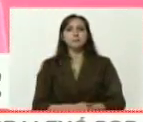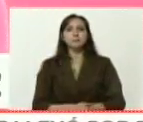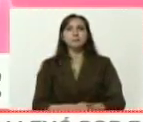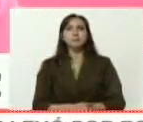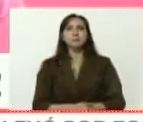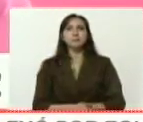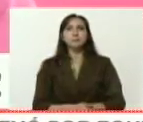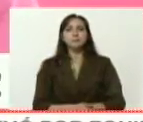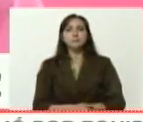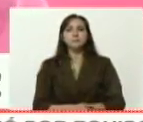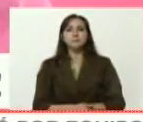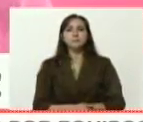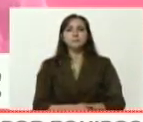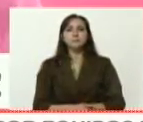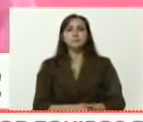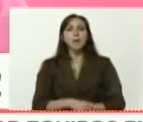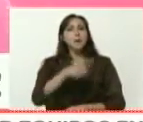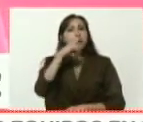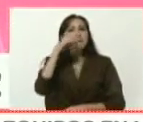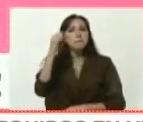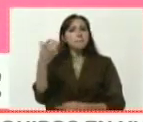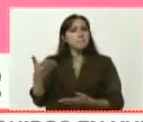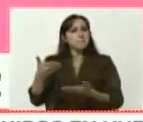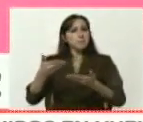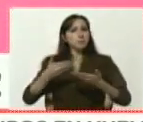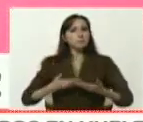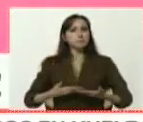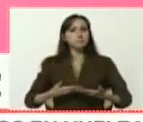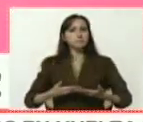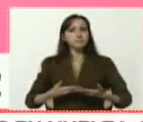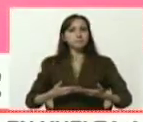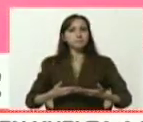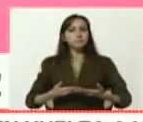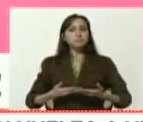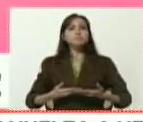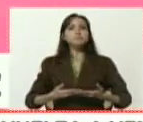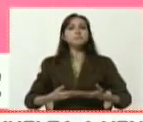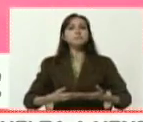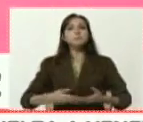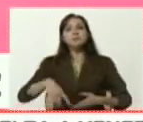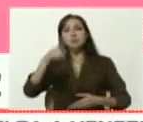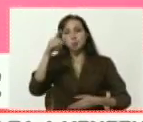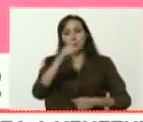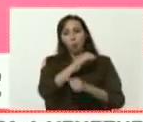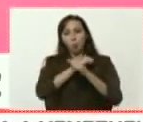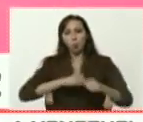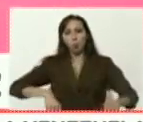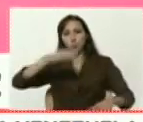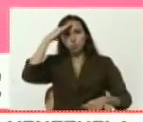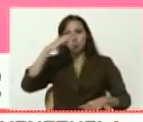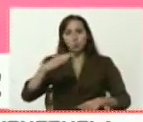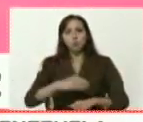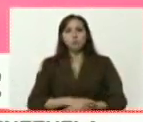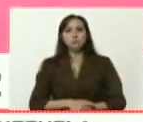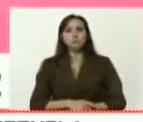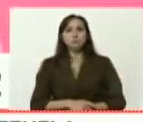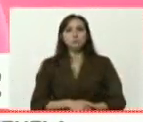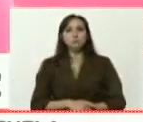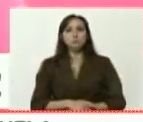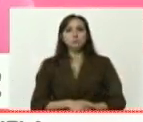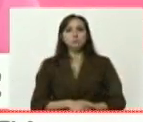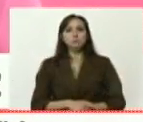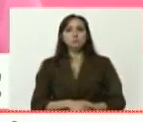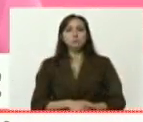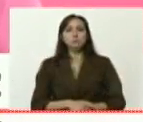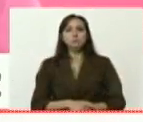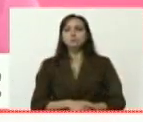Y recibió el presidente Nicolás Maduro las riendas de un soldado. Y eso resume, comandante Suárez